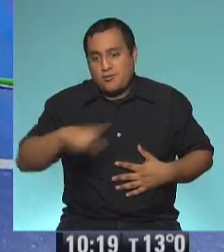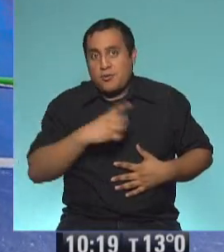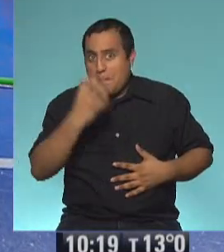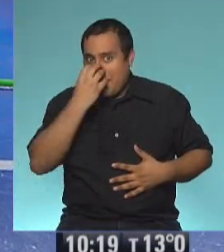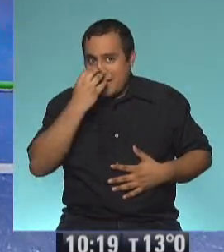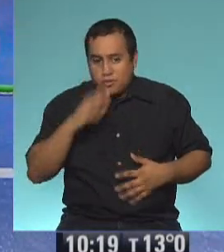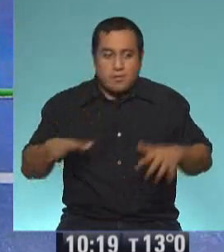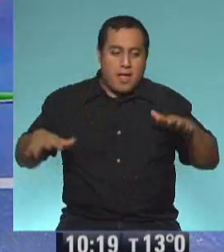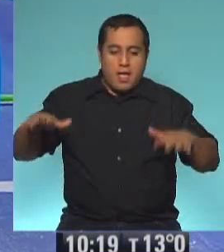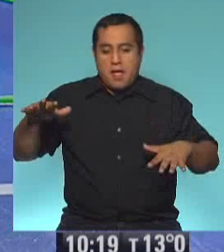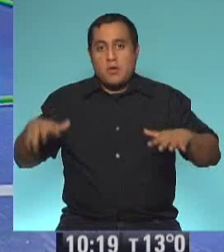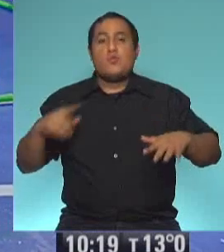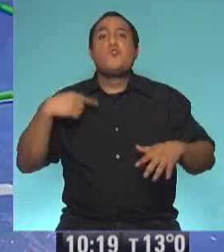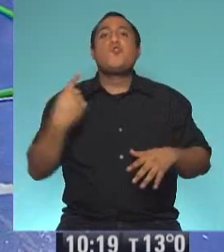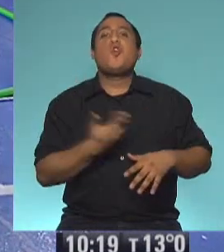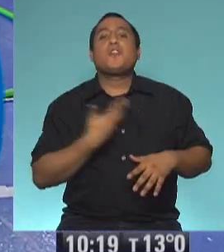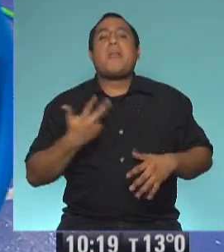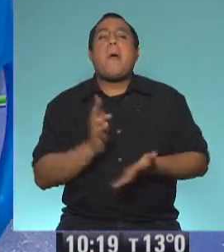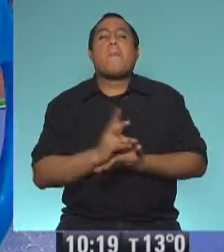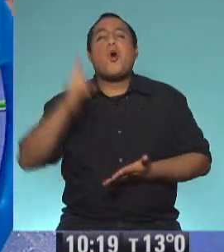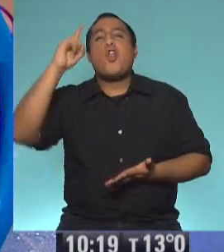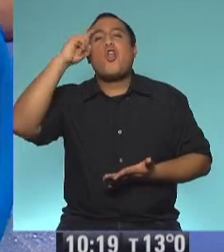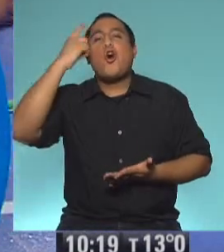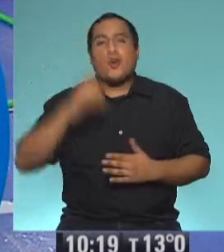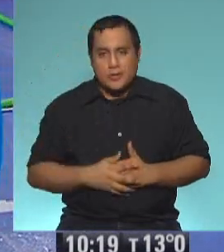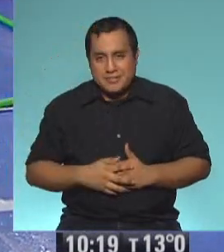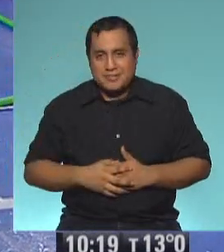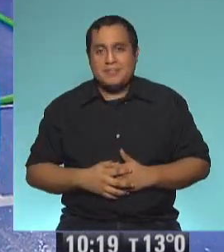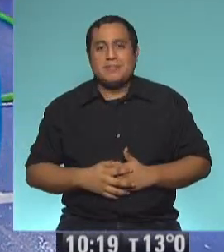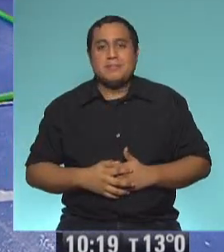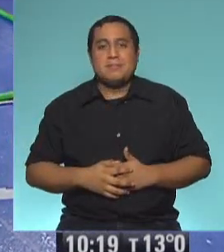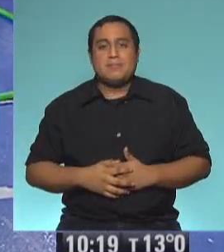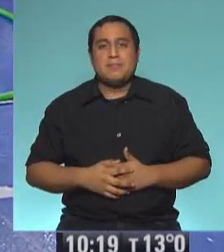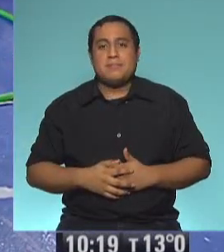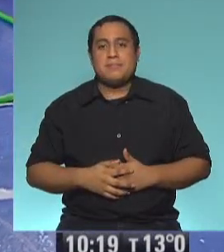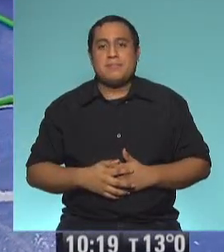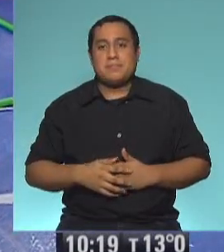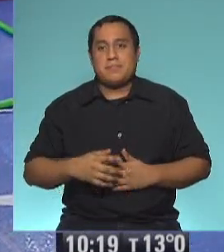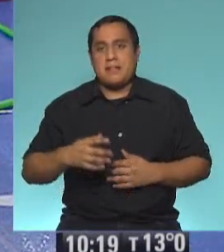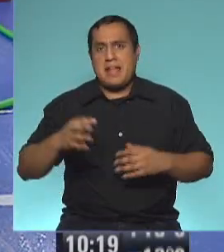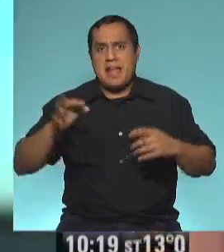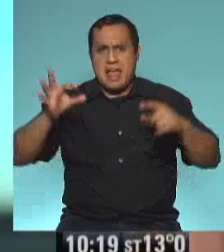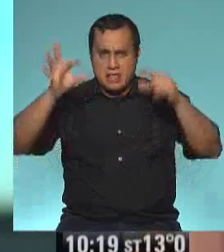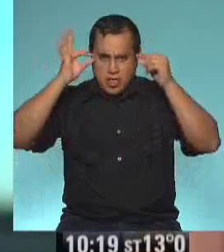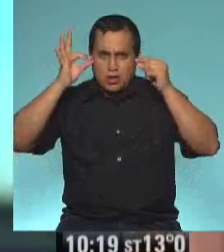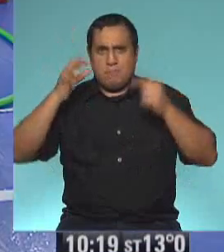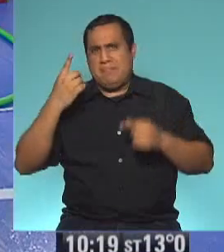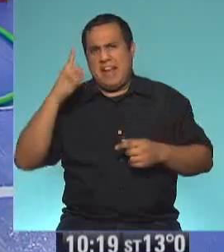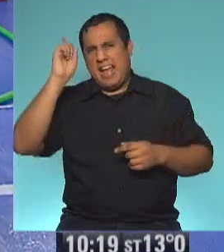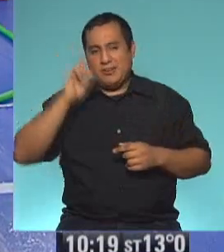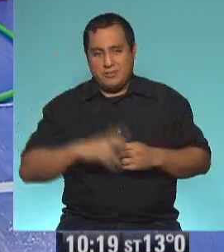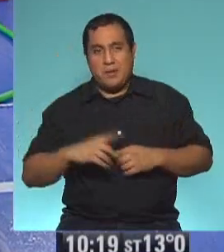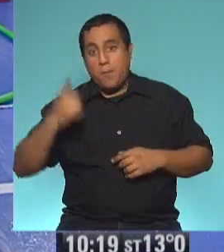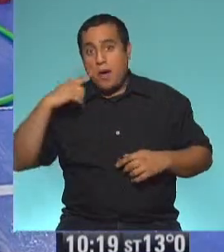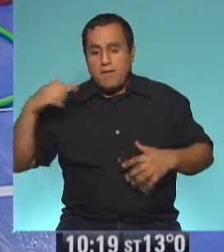más locos del mundo. Así es. Muy bien. Acá tengo, a ver, acá tengo un saco. Ahí está. Mirá, unos anteojos raros. Mirá qué bueno. Bueno, nos